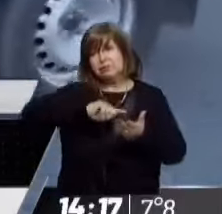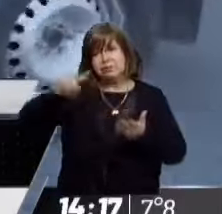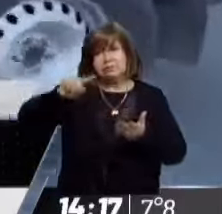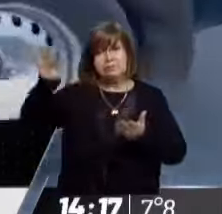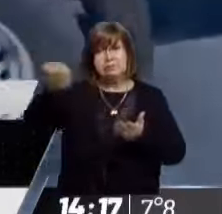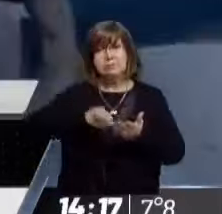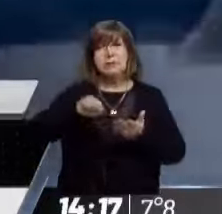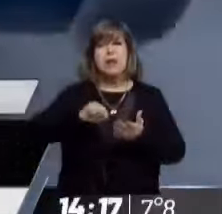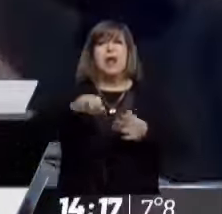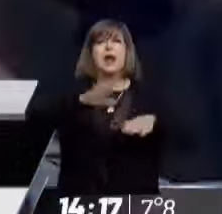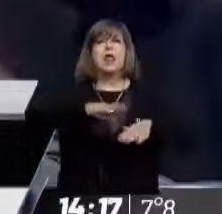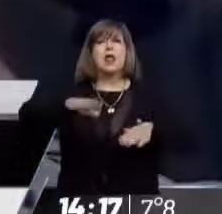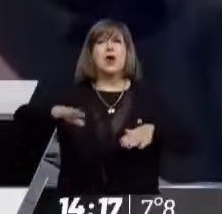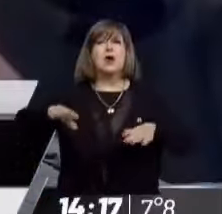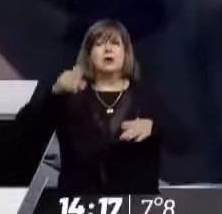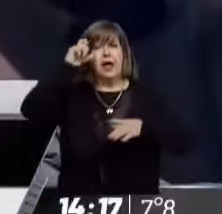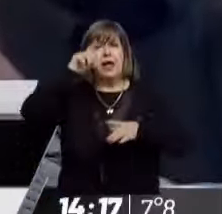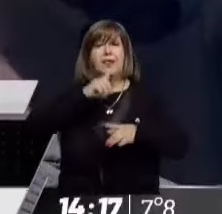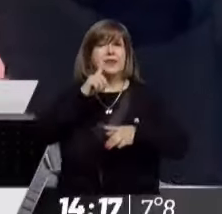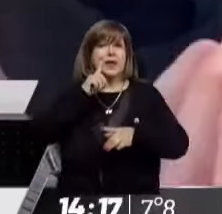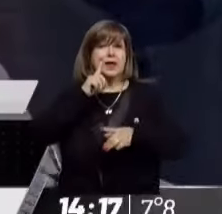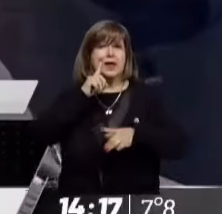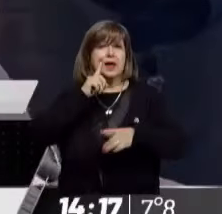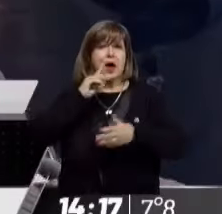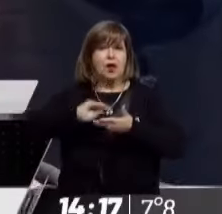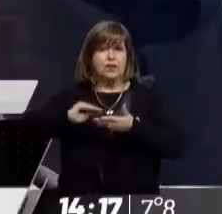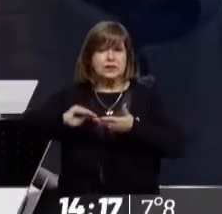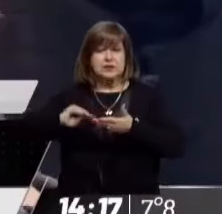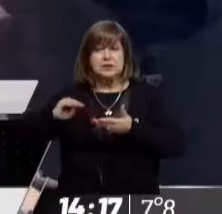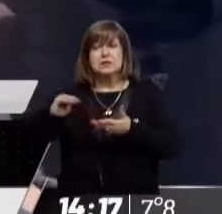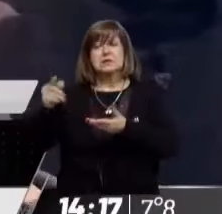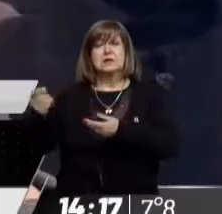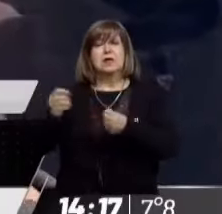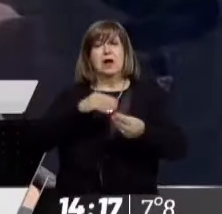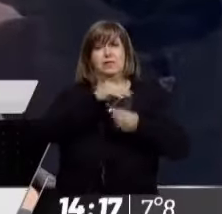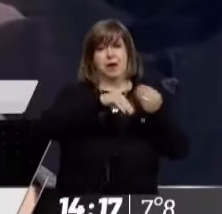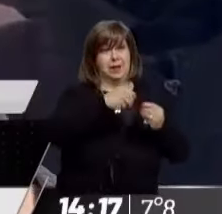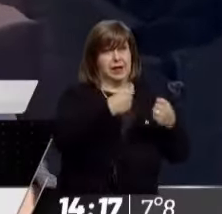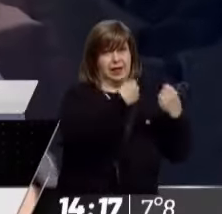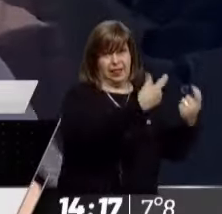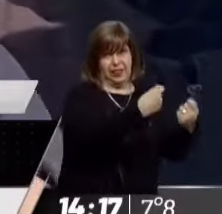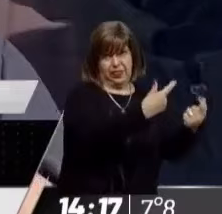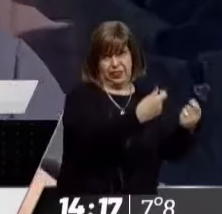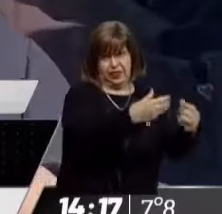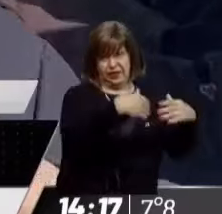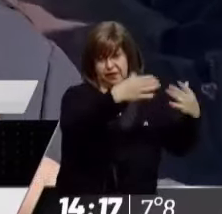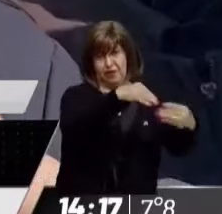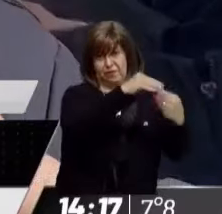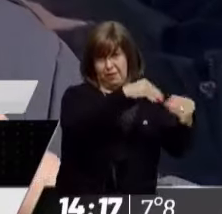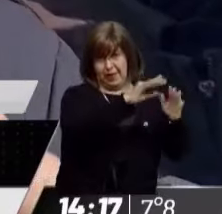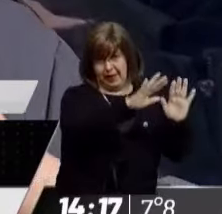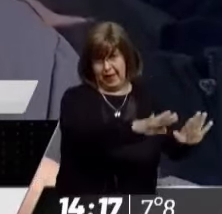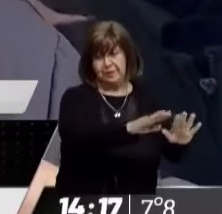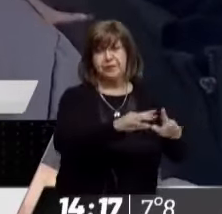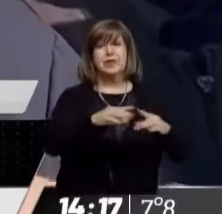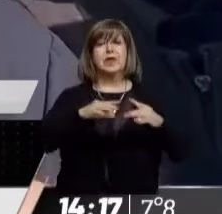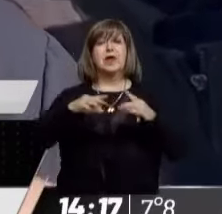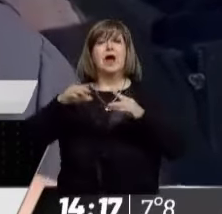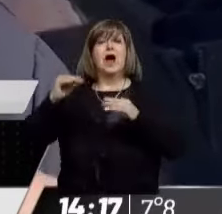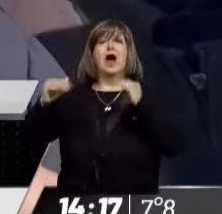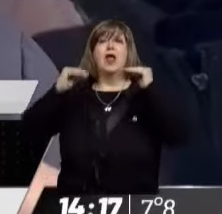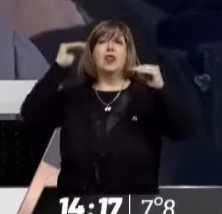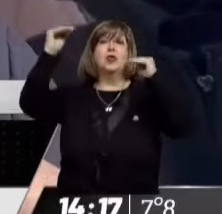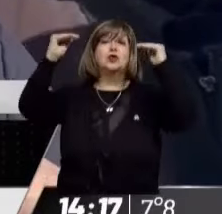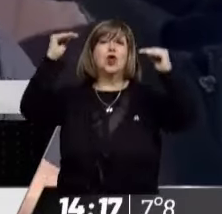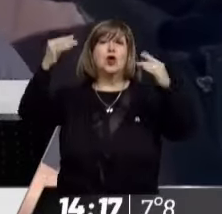intervino el eti y fueron entregados unos familiares los adultos se fueron retirando por voluntad